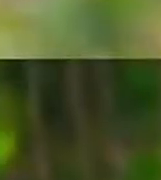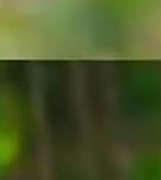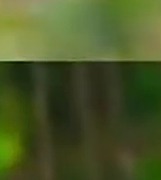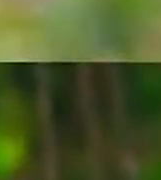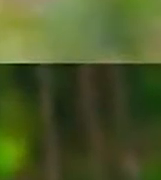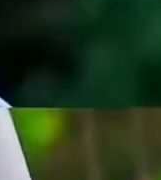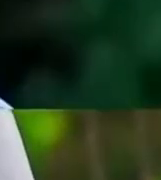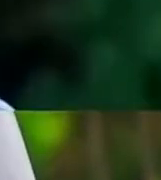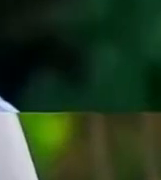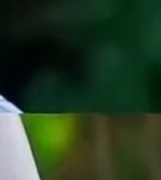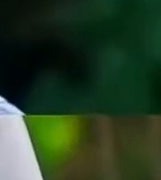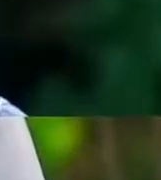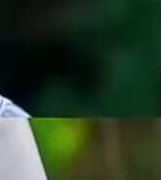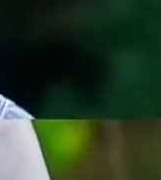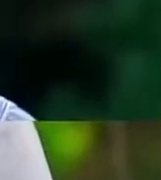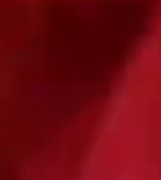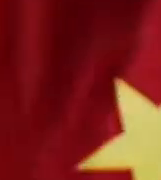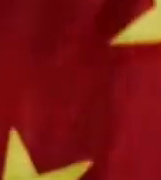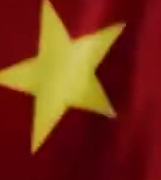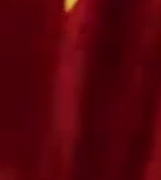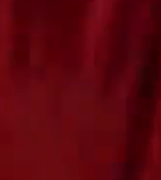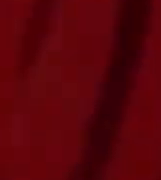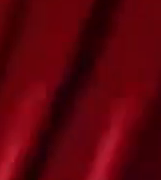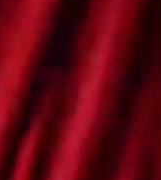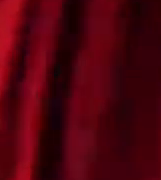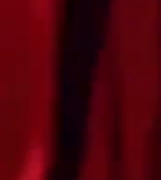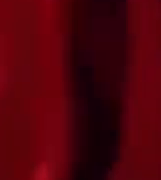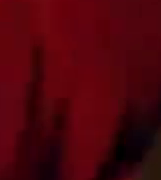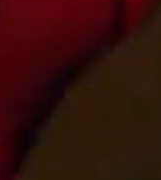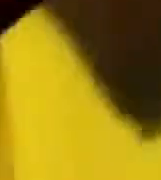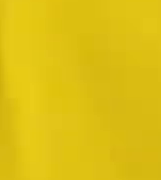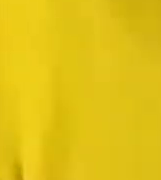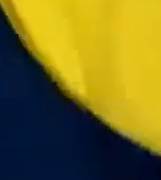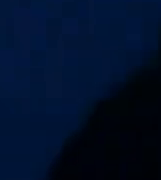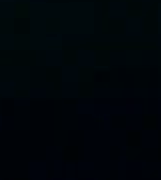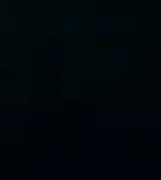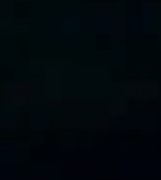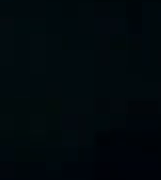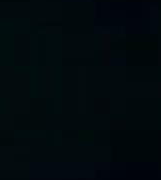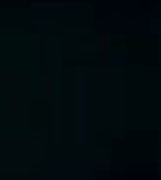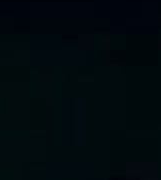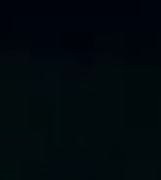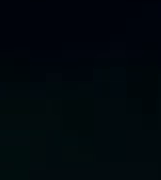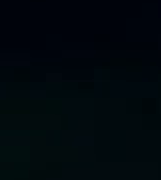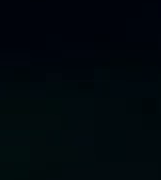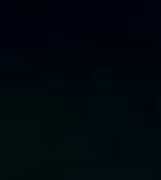Somos juntos la nueva era del cobre.